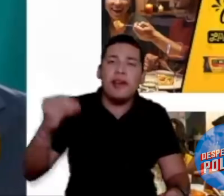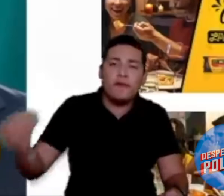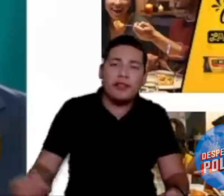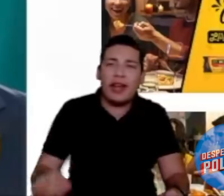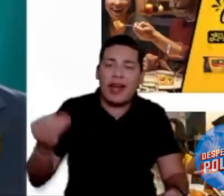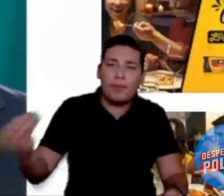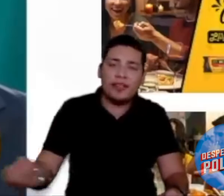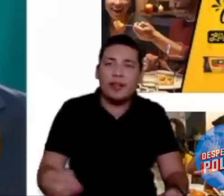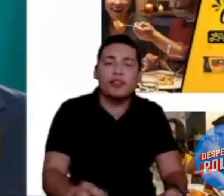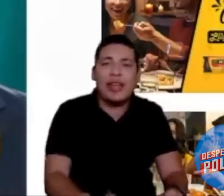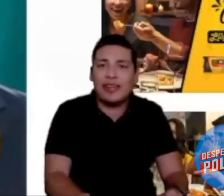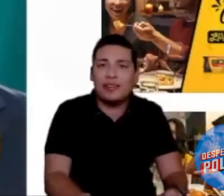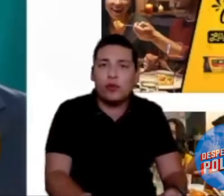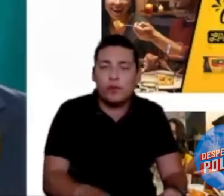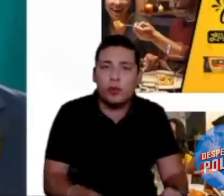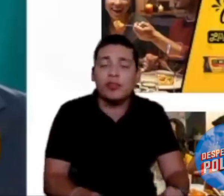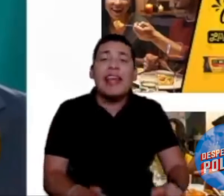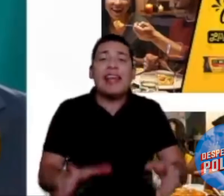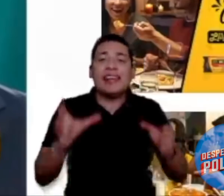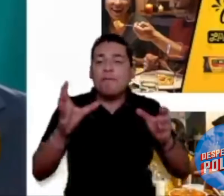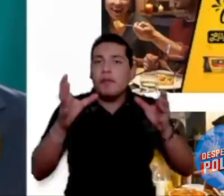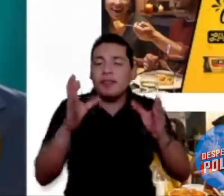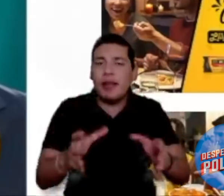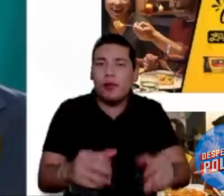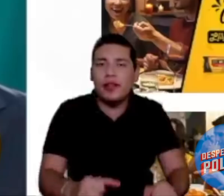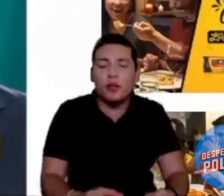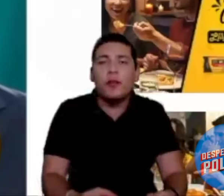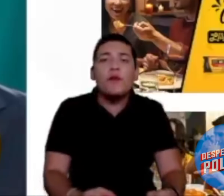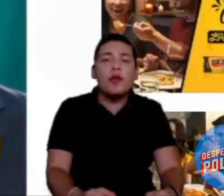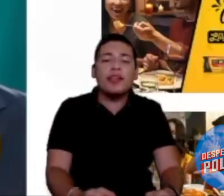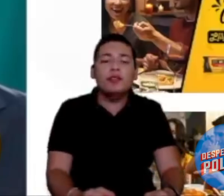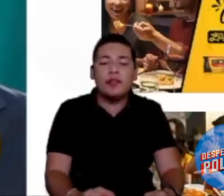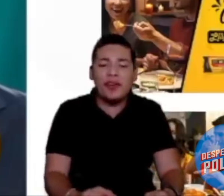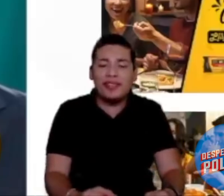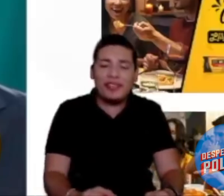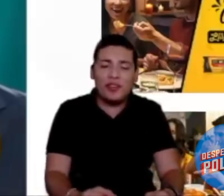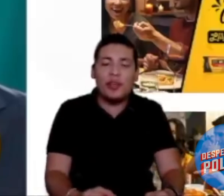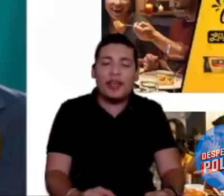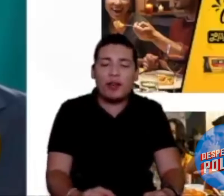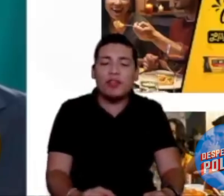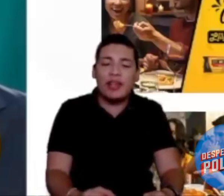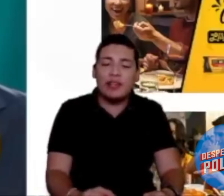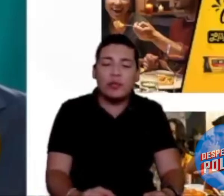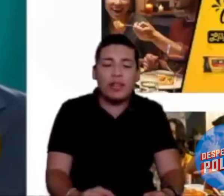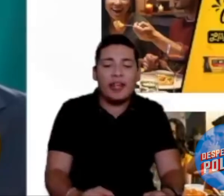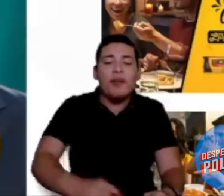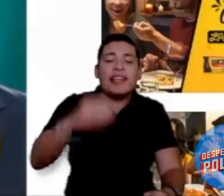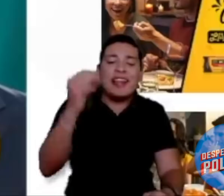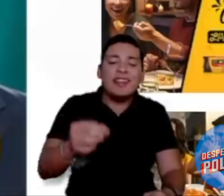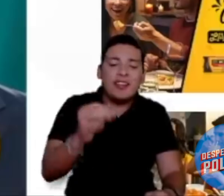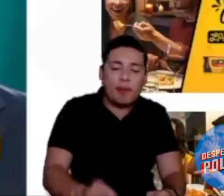o beneficiar a empresarios ratas y corruptos. El ejemplo más claro de esto fue lo que sucedió en el sexenio de Carlos Salinas de